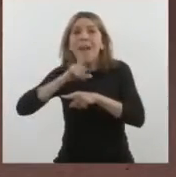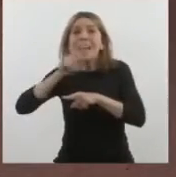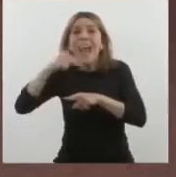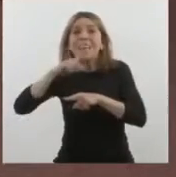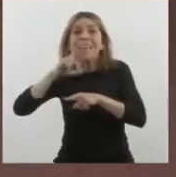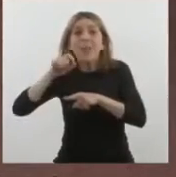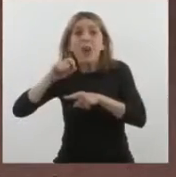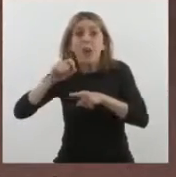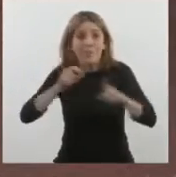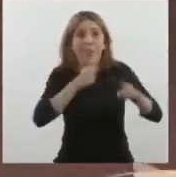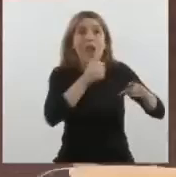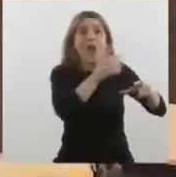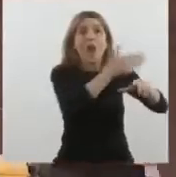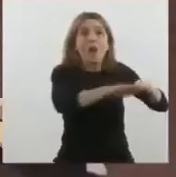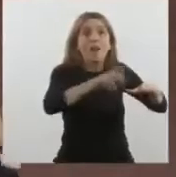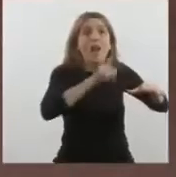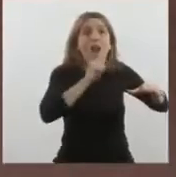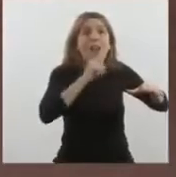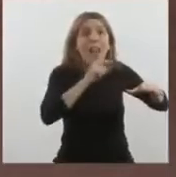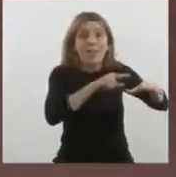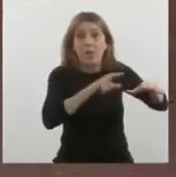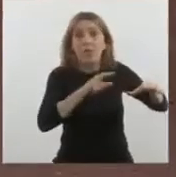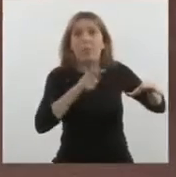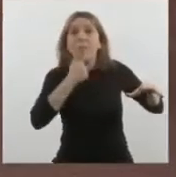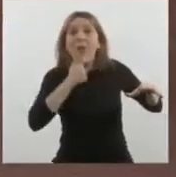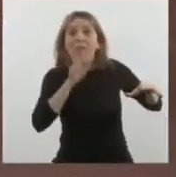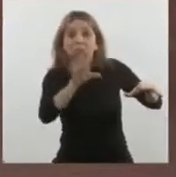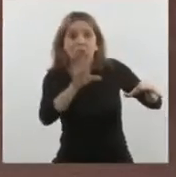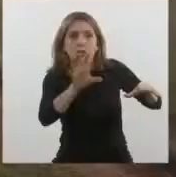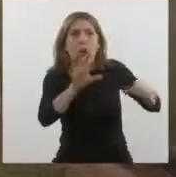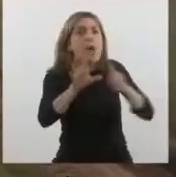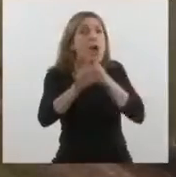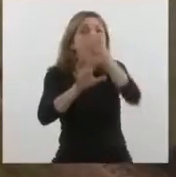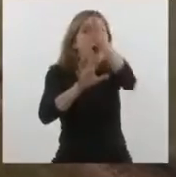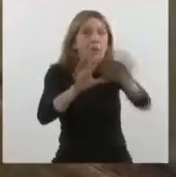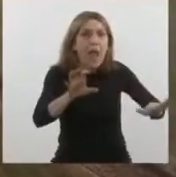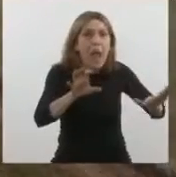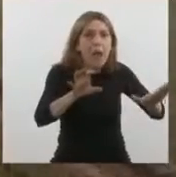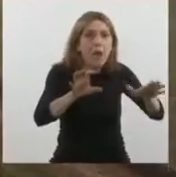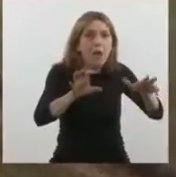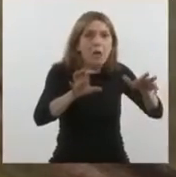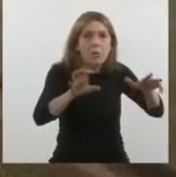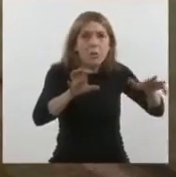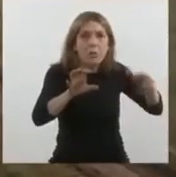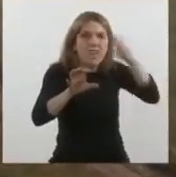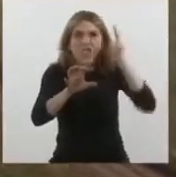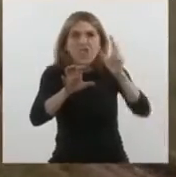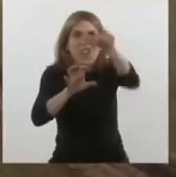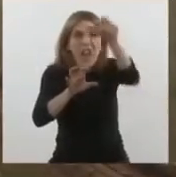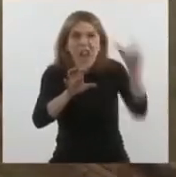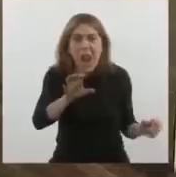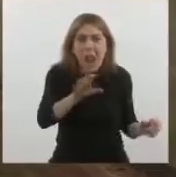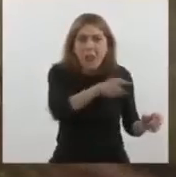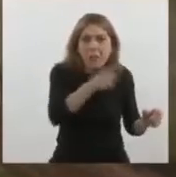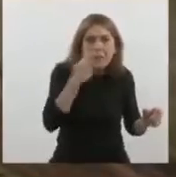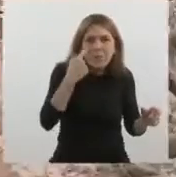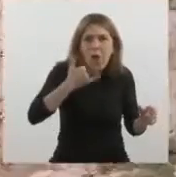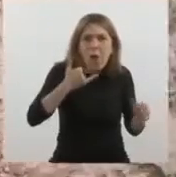con Chile, termina en nuestro país, en Mendoza. O sea, dense cuenta la trascendencia de esta obra para todos